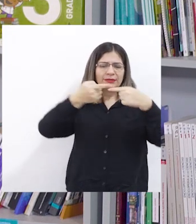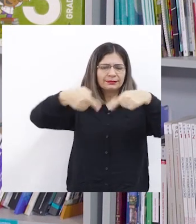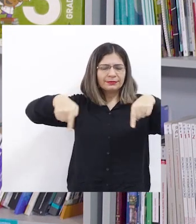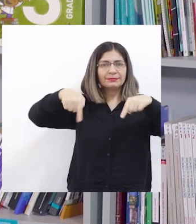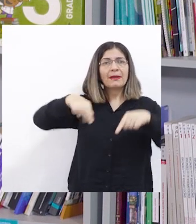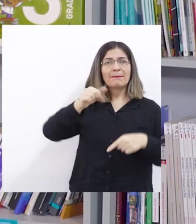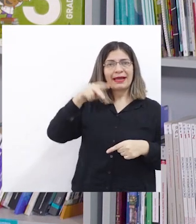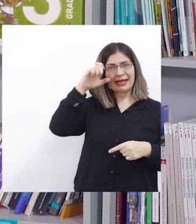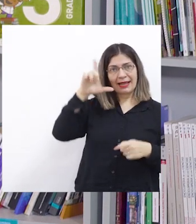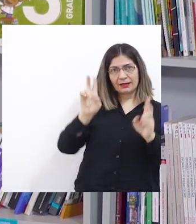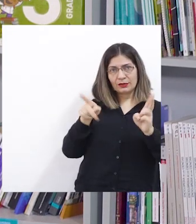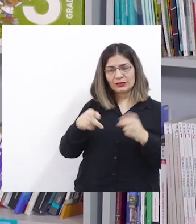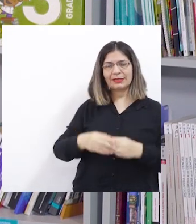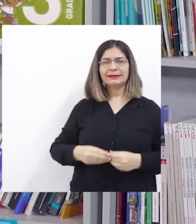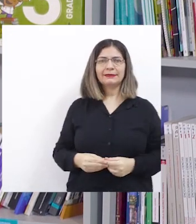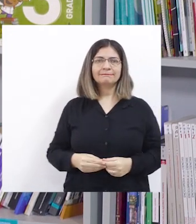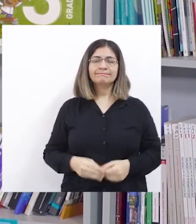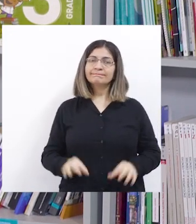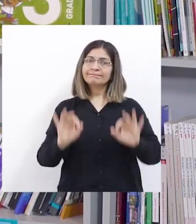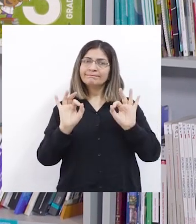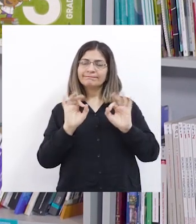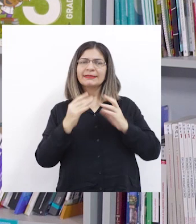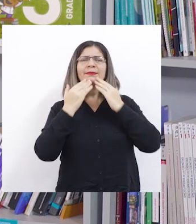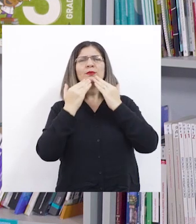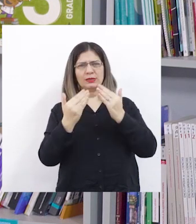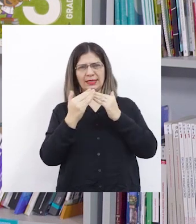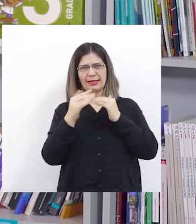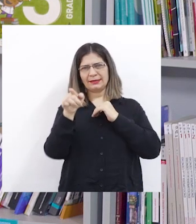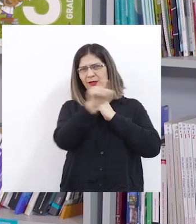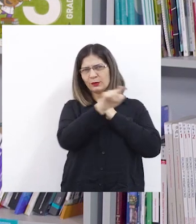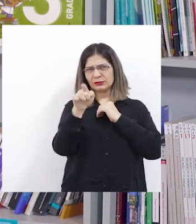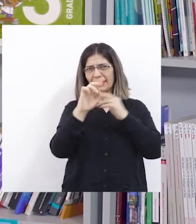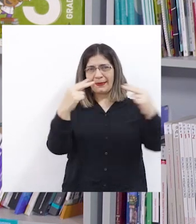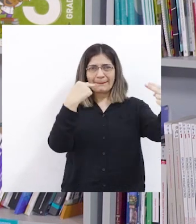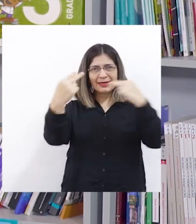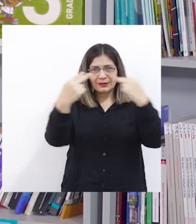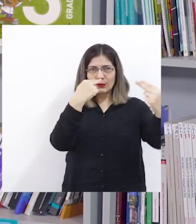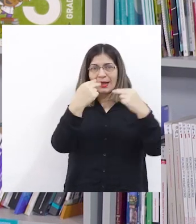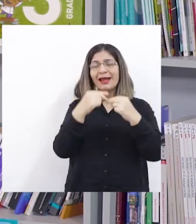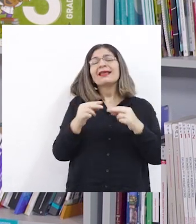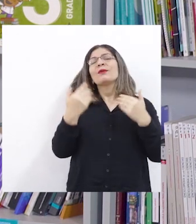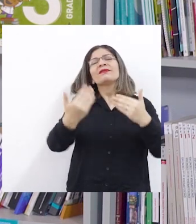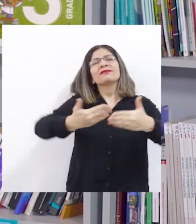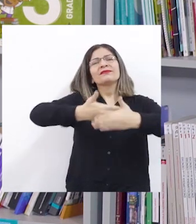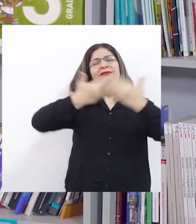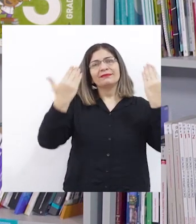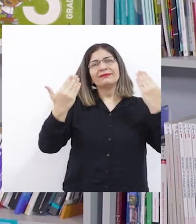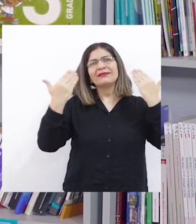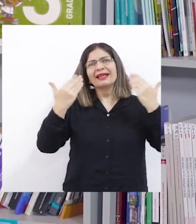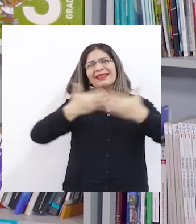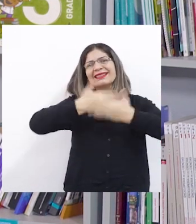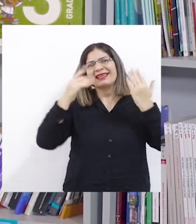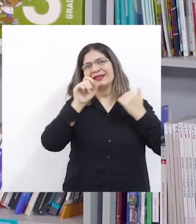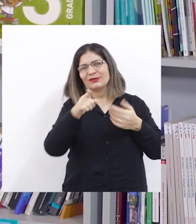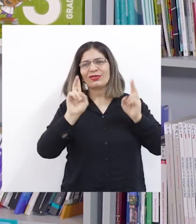a realizar. Agradecemos a ustedes que están del otro lado, desearles un feliz Día del Maestro